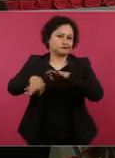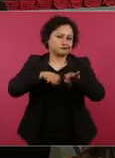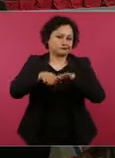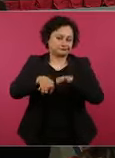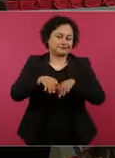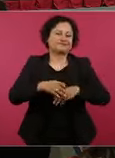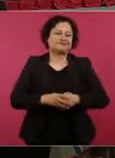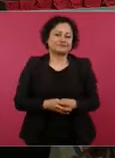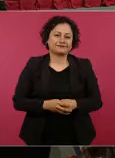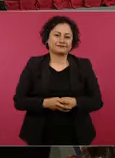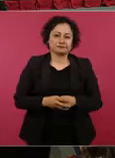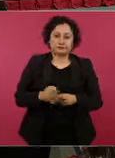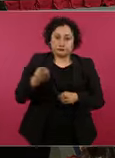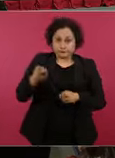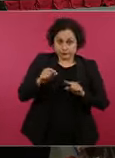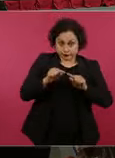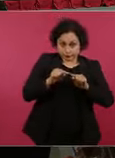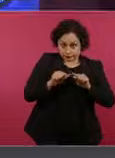terminado.